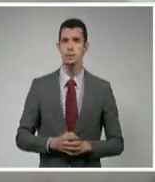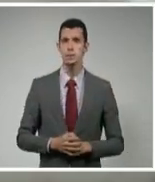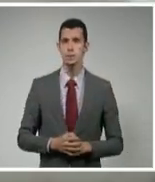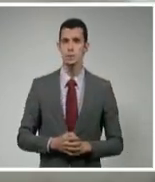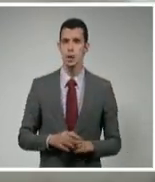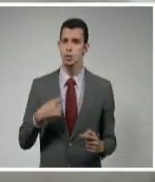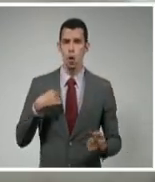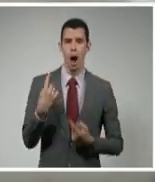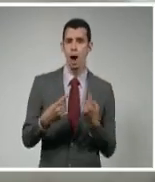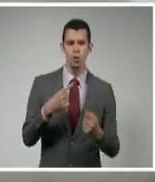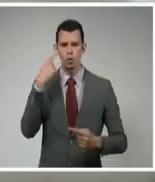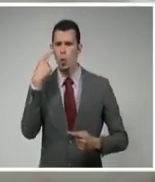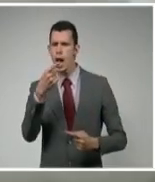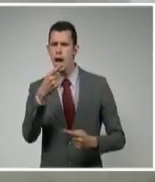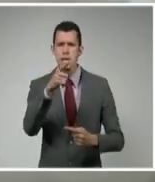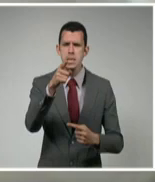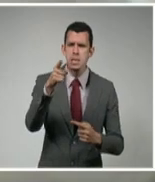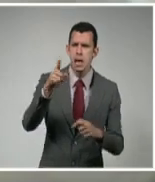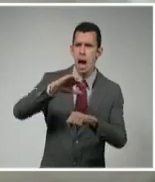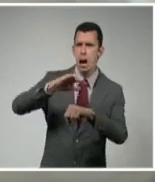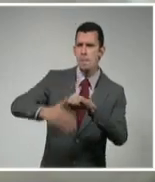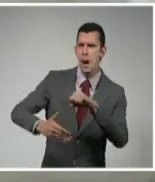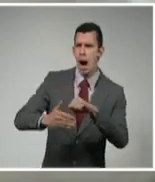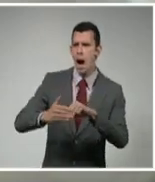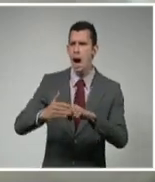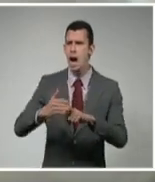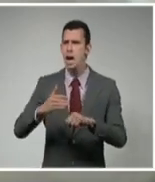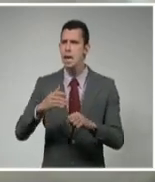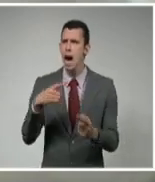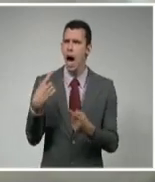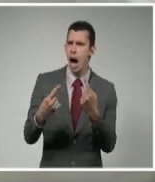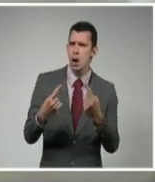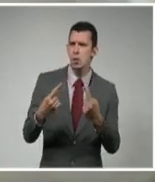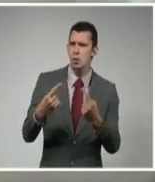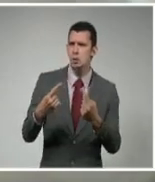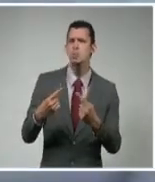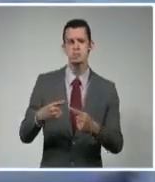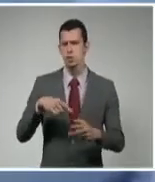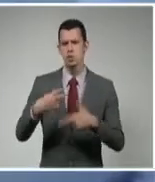con una hermana tuya o con una familia tuya. Decía el hombre a la hermana sopa que yo hiciera el trabajo.